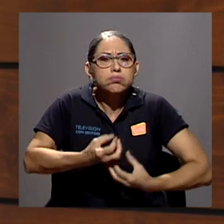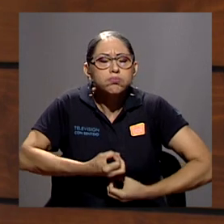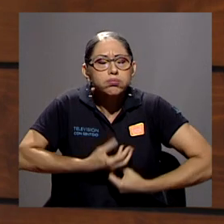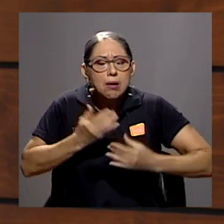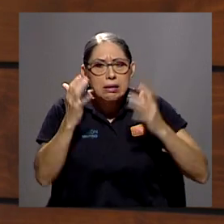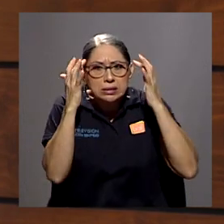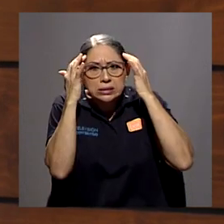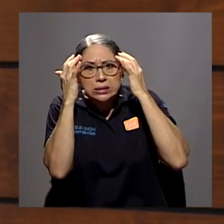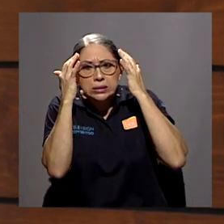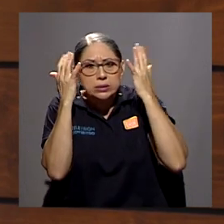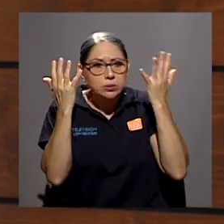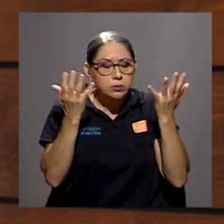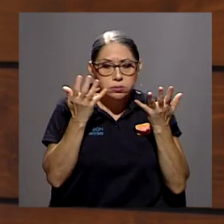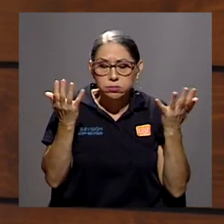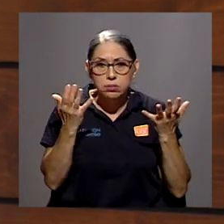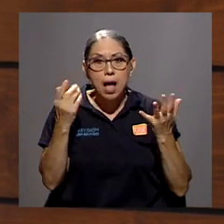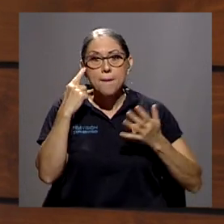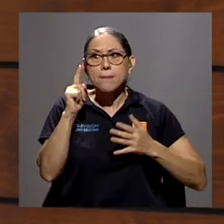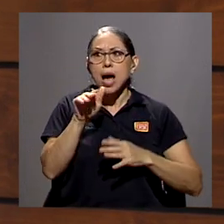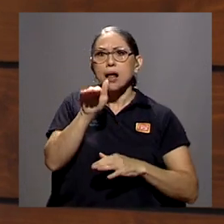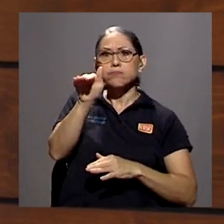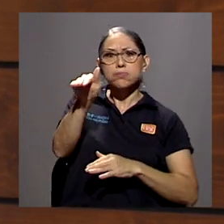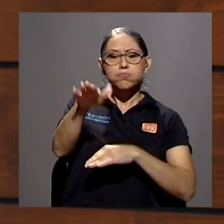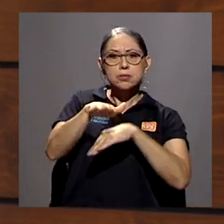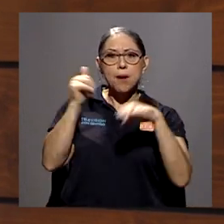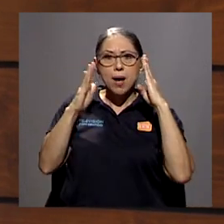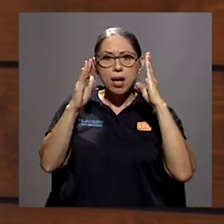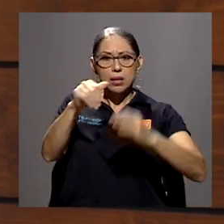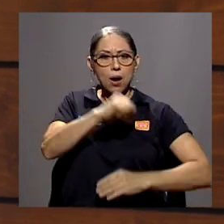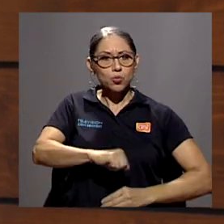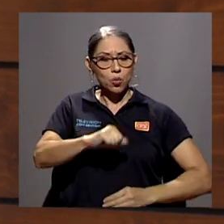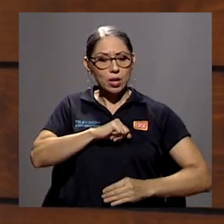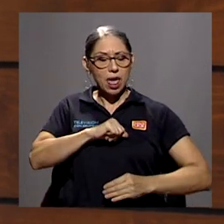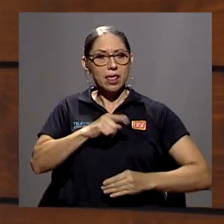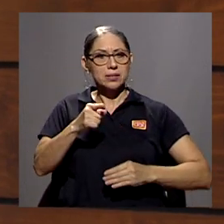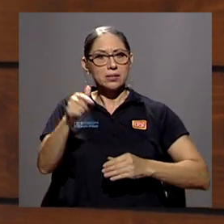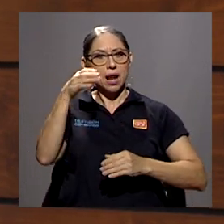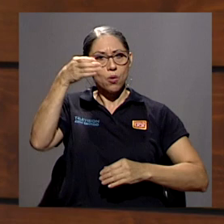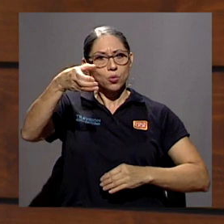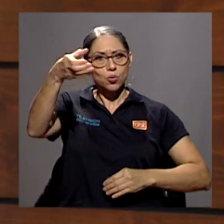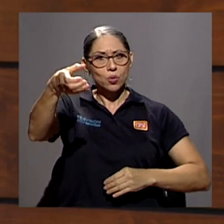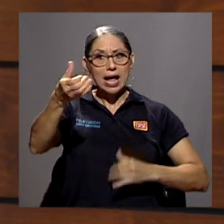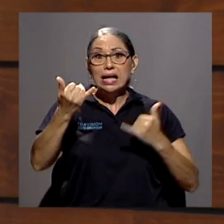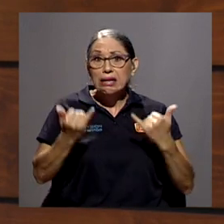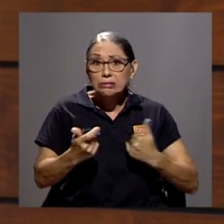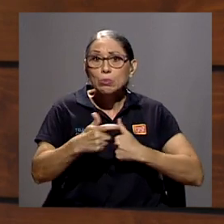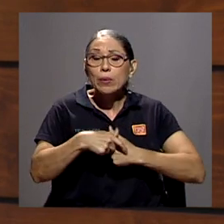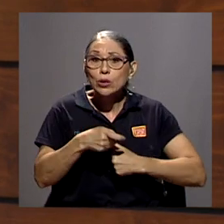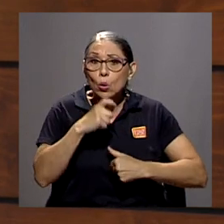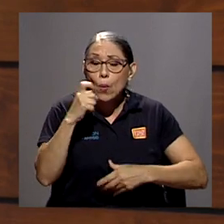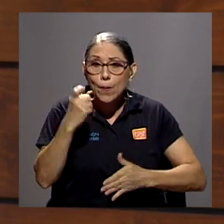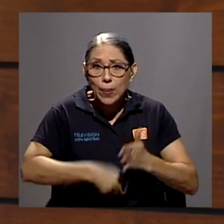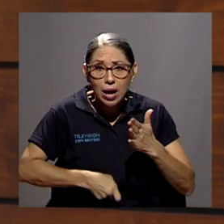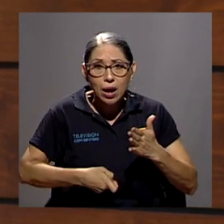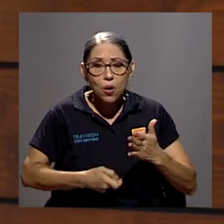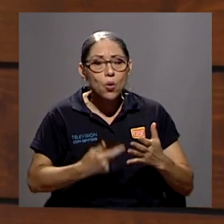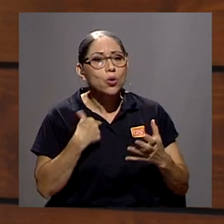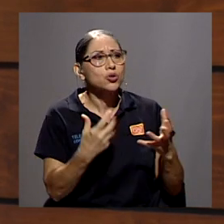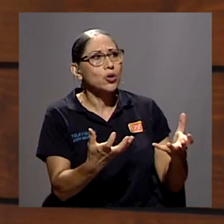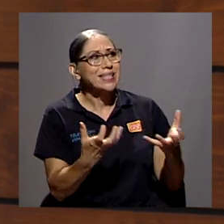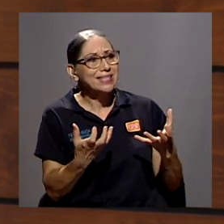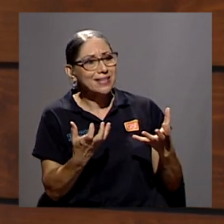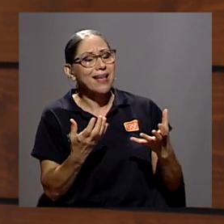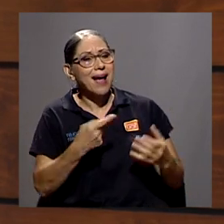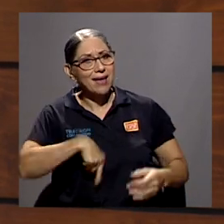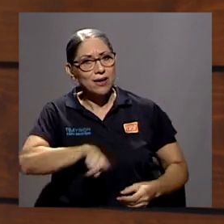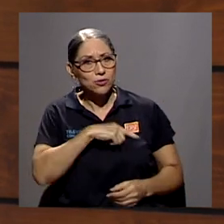desde las autoridades que dejen la cultura estamos pasando un momento muy complejo y yo quisiera que también